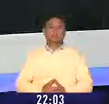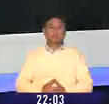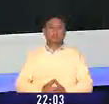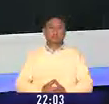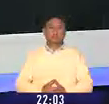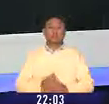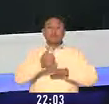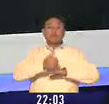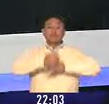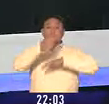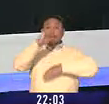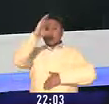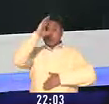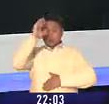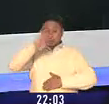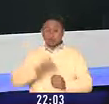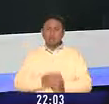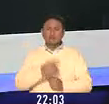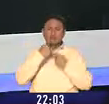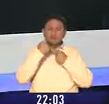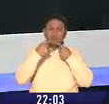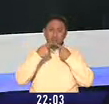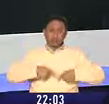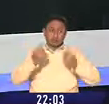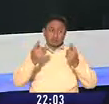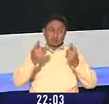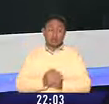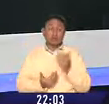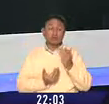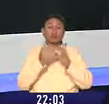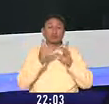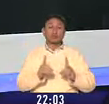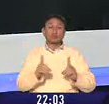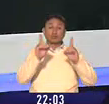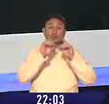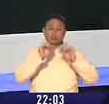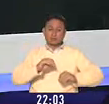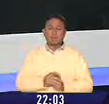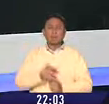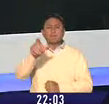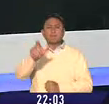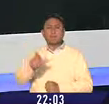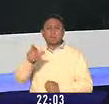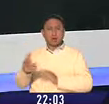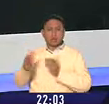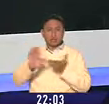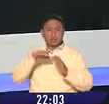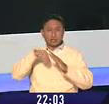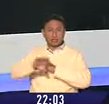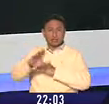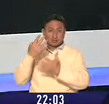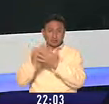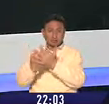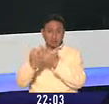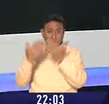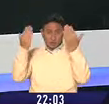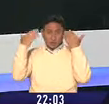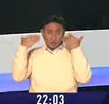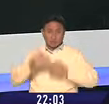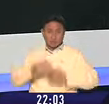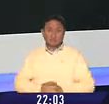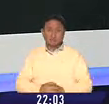Autoridades policiales anunciaron nuevas cifras en torno al número de fallecidos en el interior de la penitenciaría del